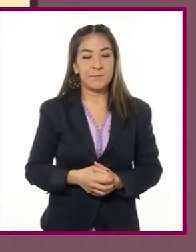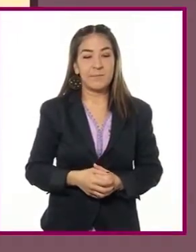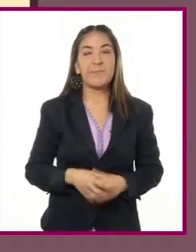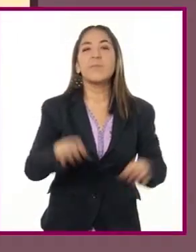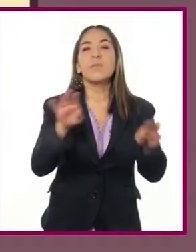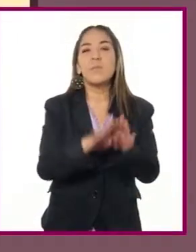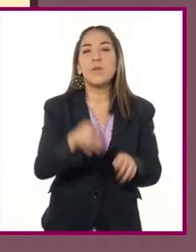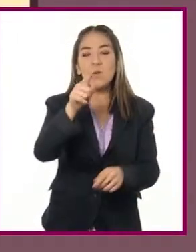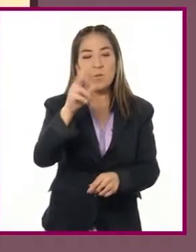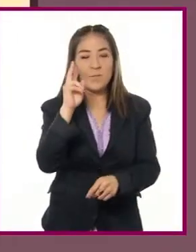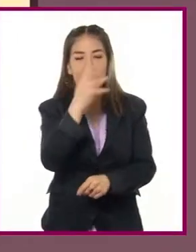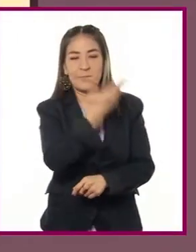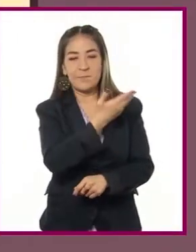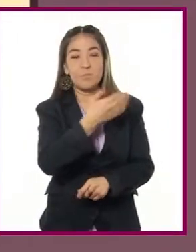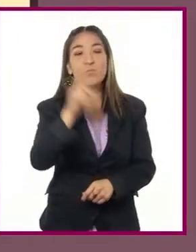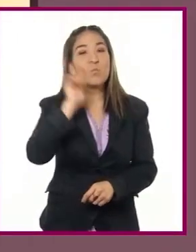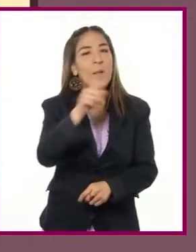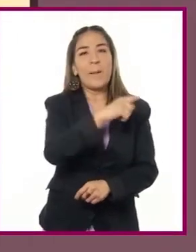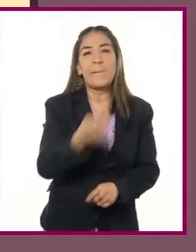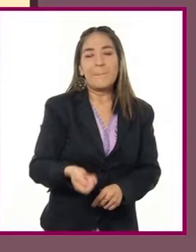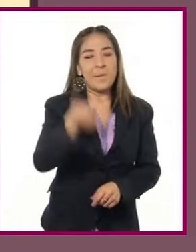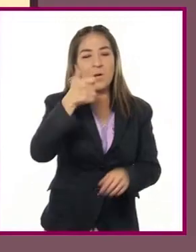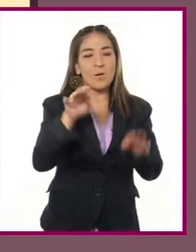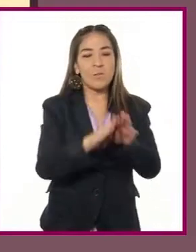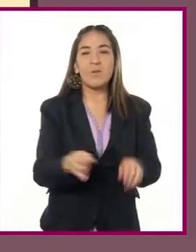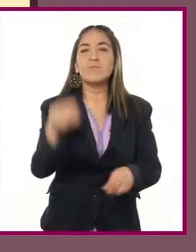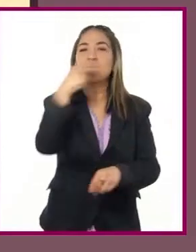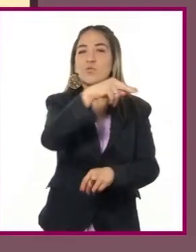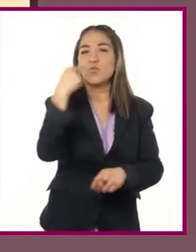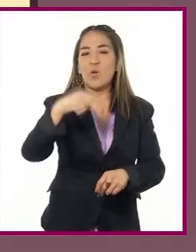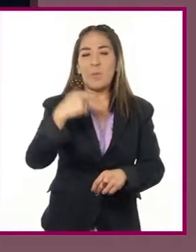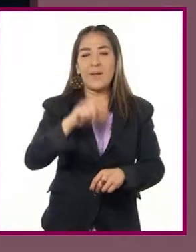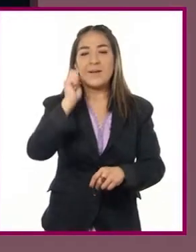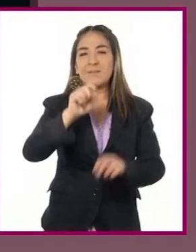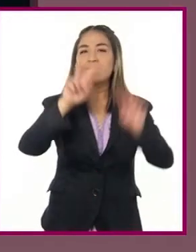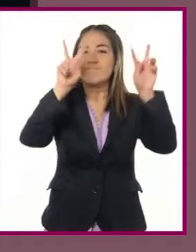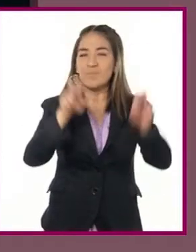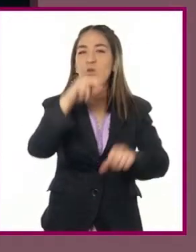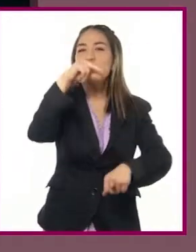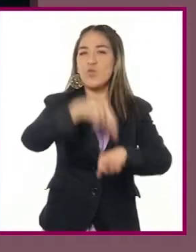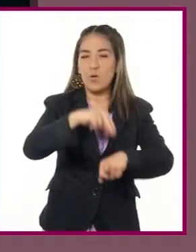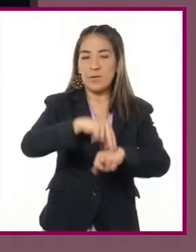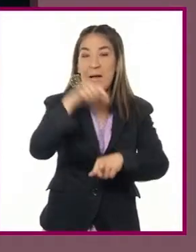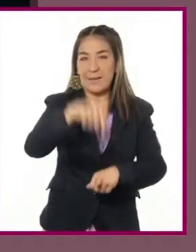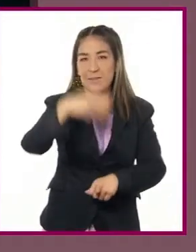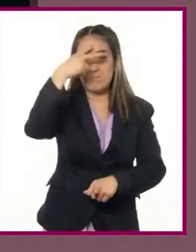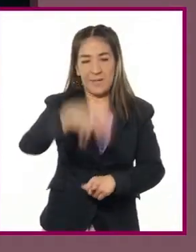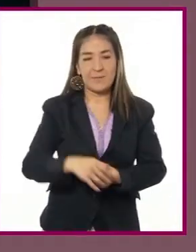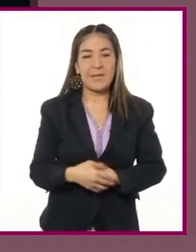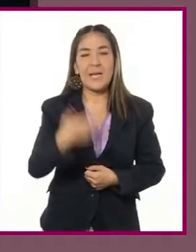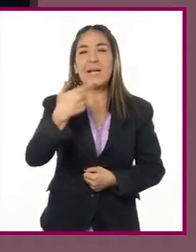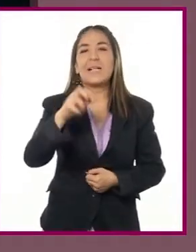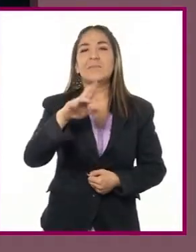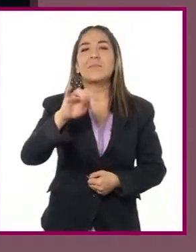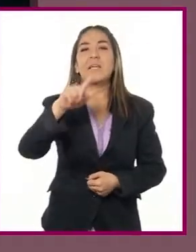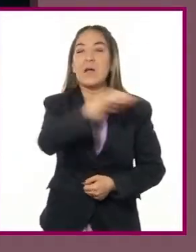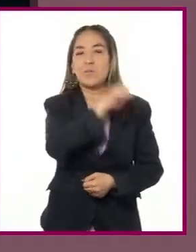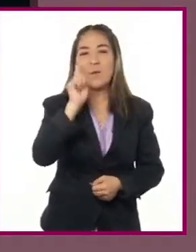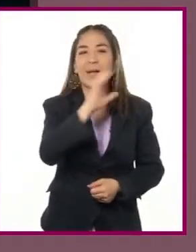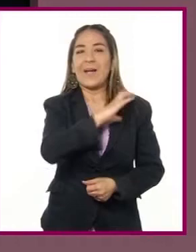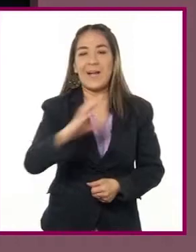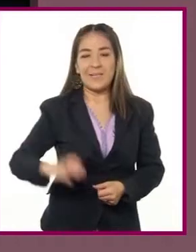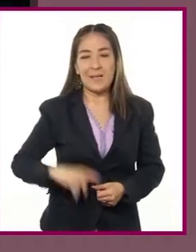Montoya, primera mujer que obtuvo el título de medicina en México. Hermila Galindo, candidata a diputada